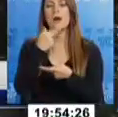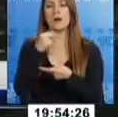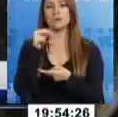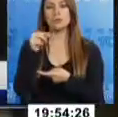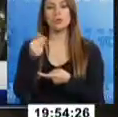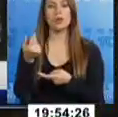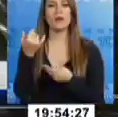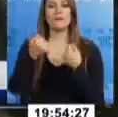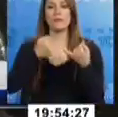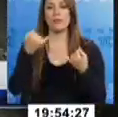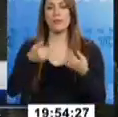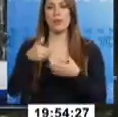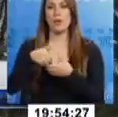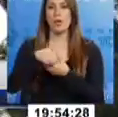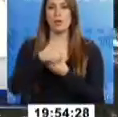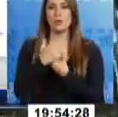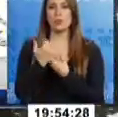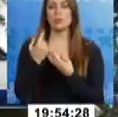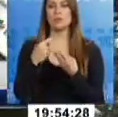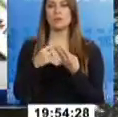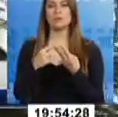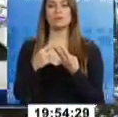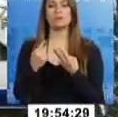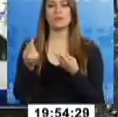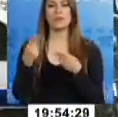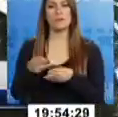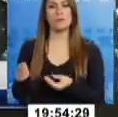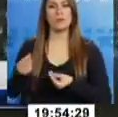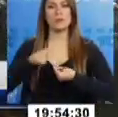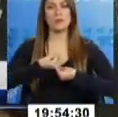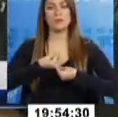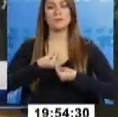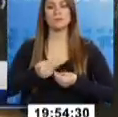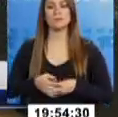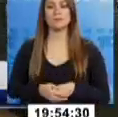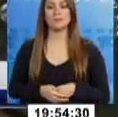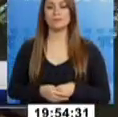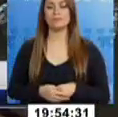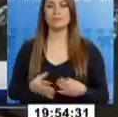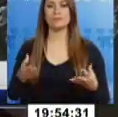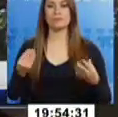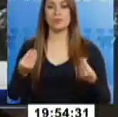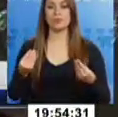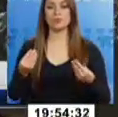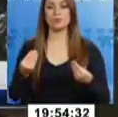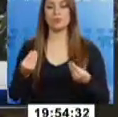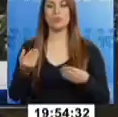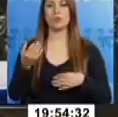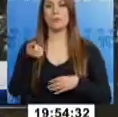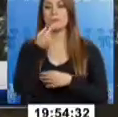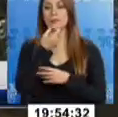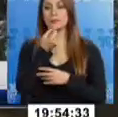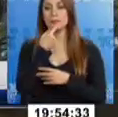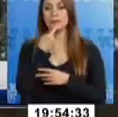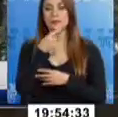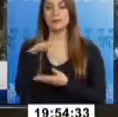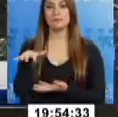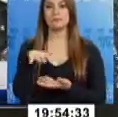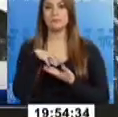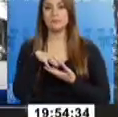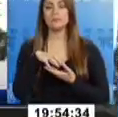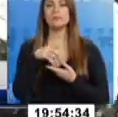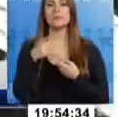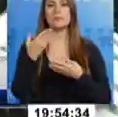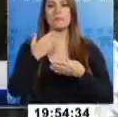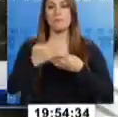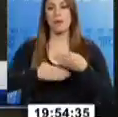arroz, fideos, atún. También hemos recibido bastante abastecimiento de medicinas y también de